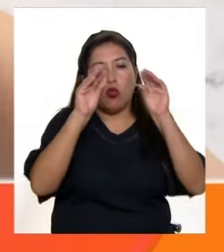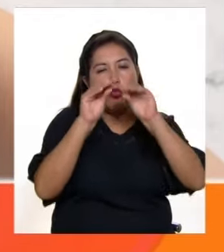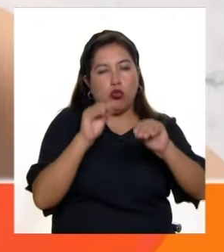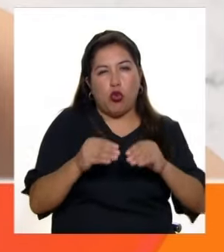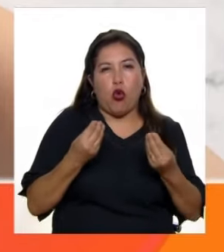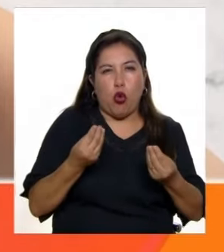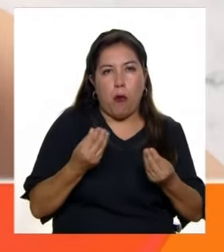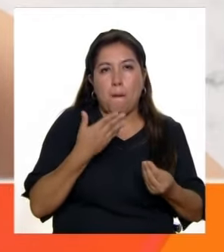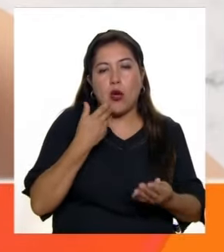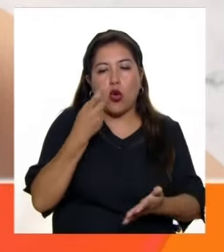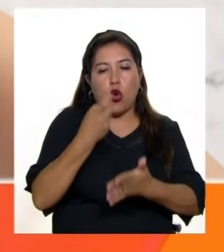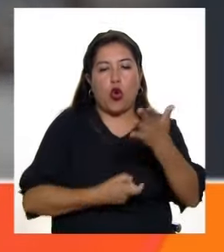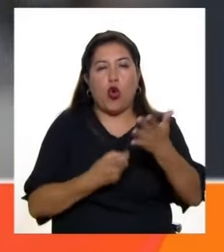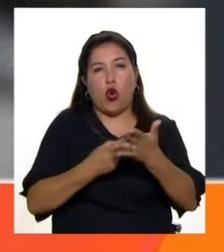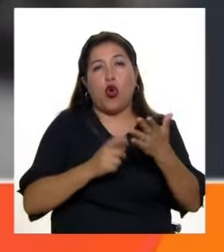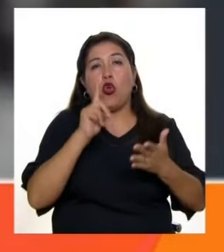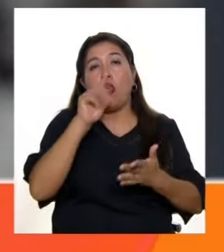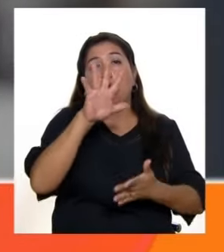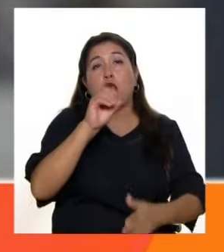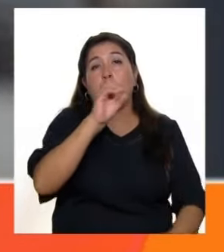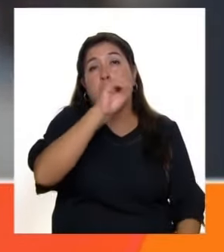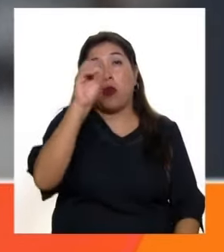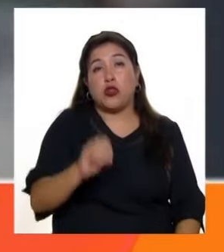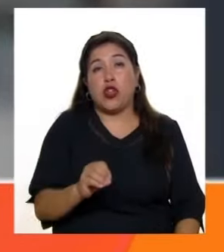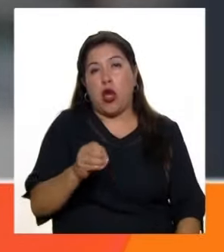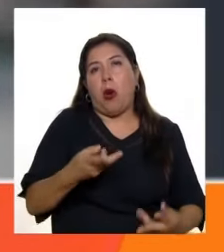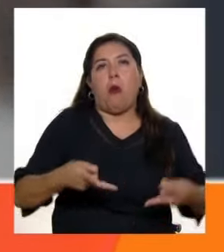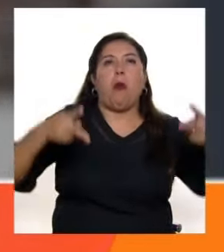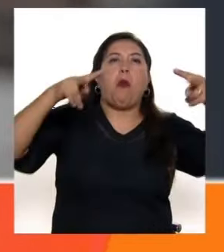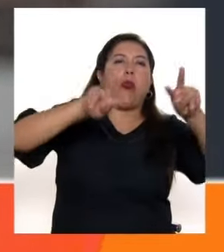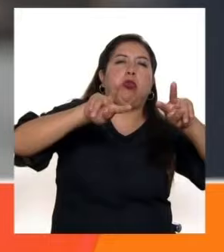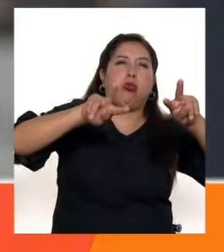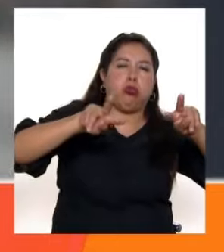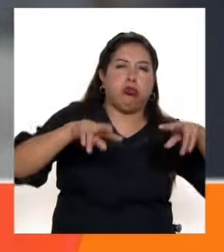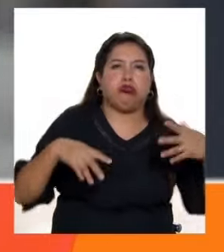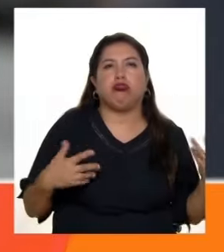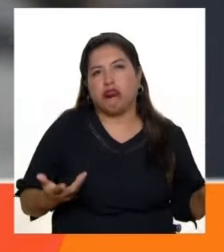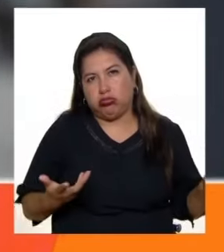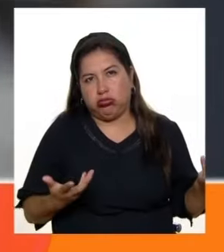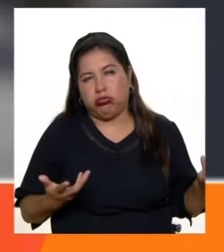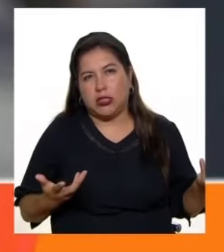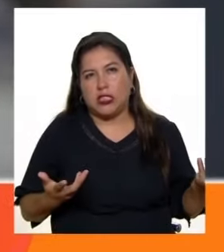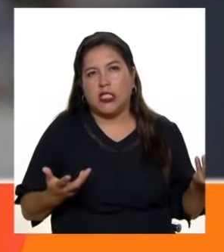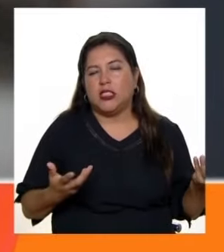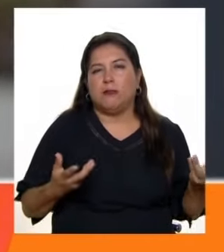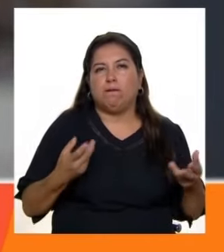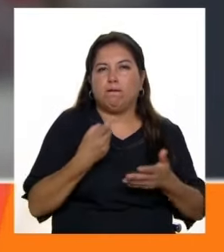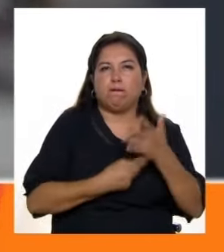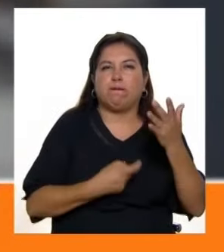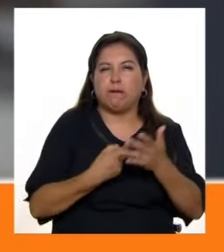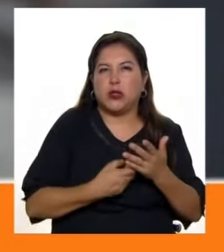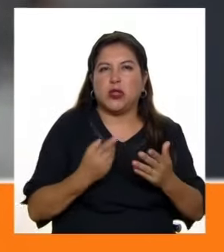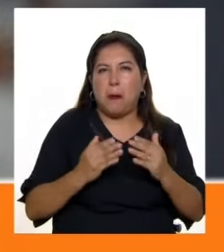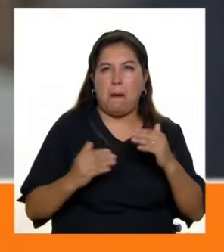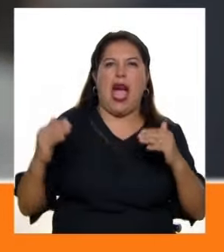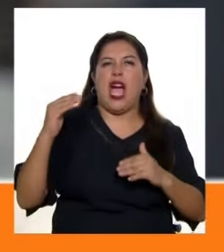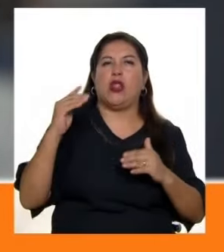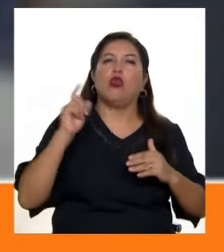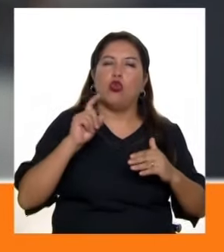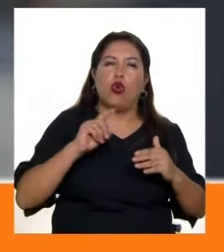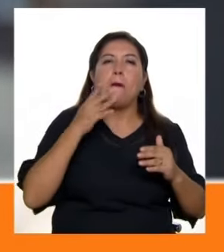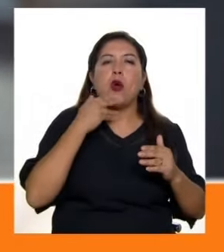a precio normal, no haya tanta diferencia. No se sigan comprando ese producto. Exacto. ¿Por qué? Porque la idea de una oferta es que prueben el producto